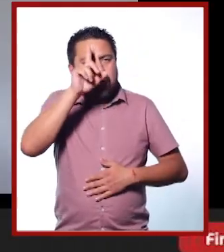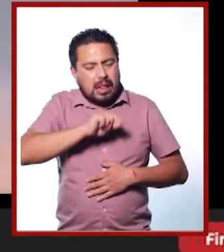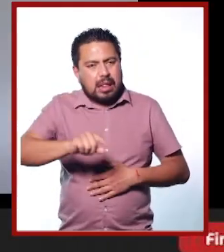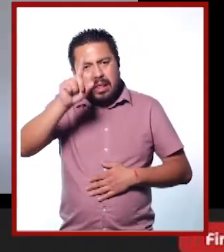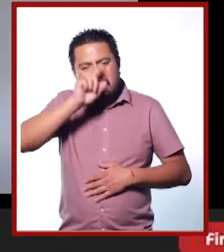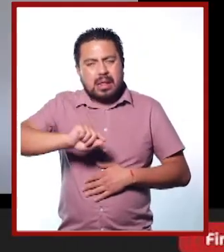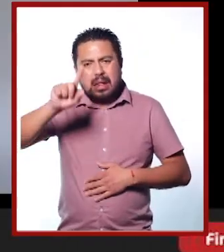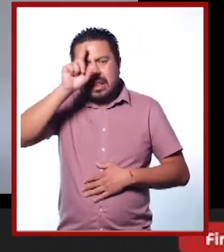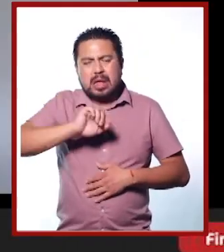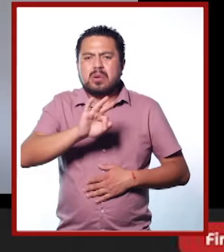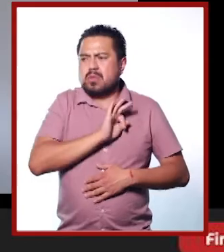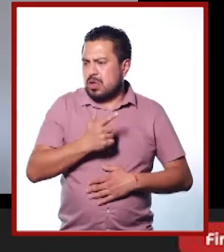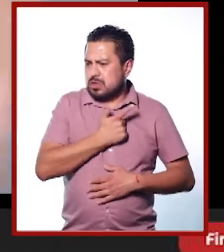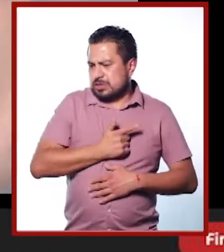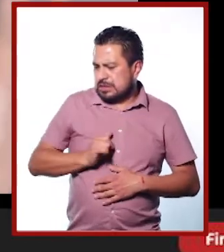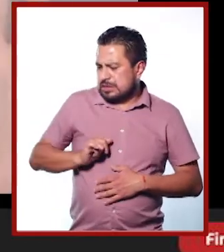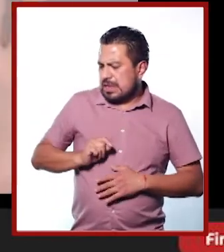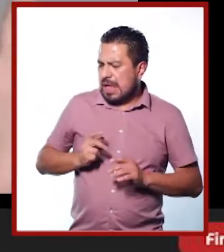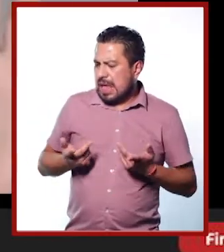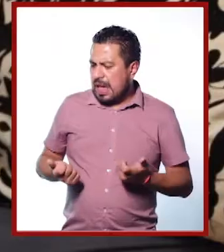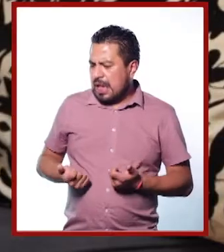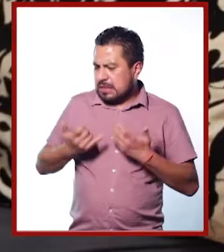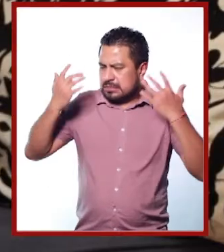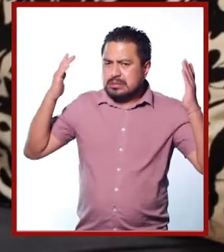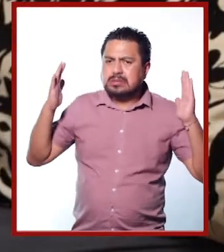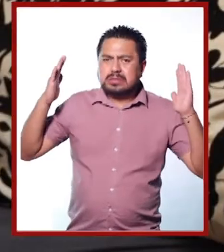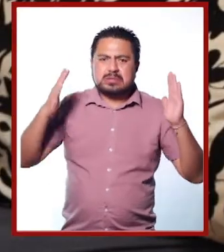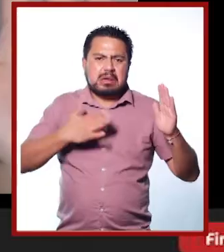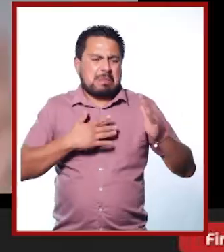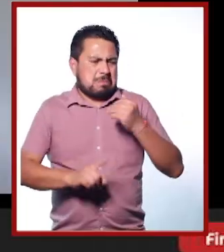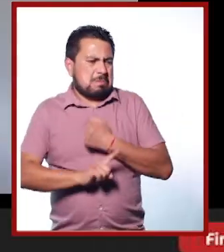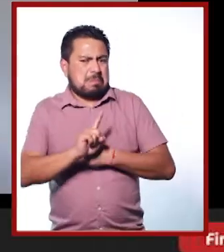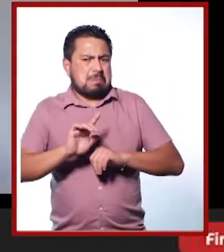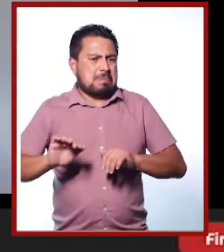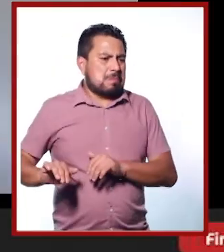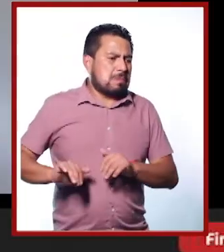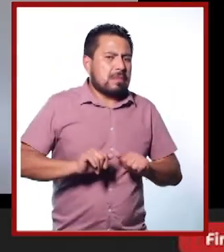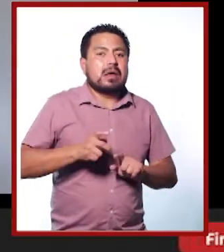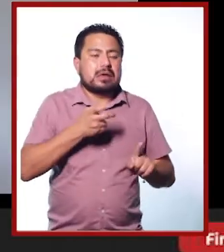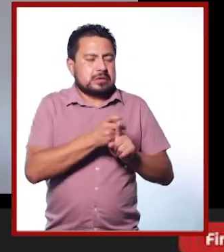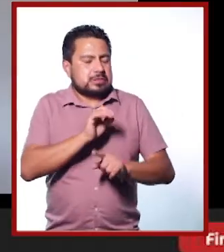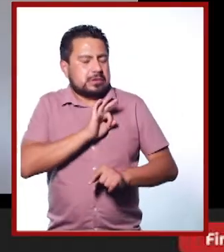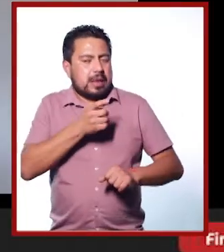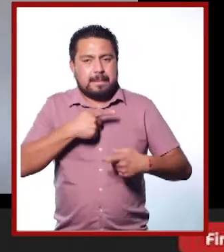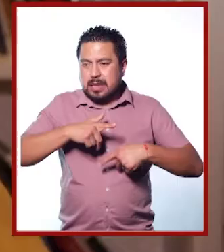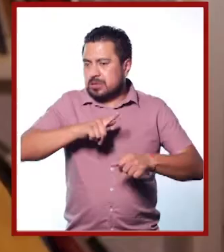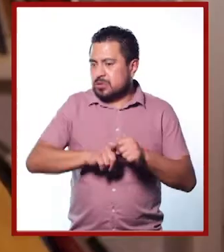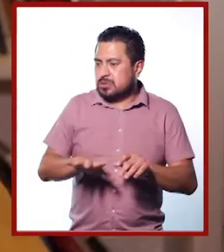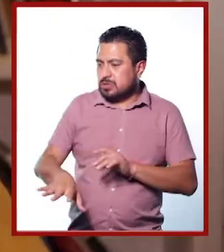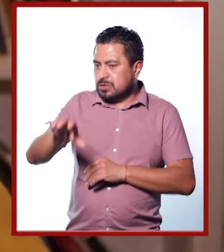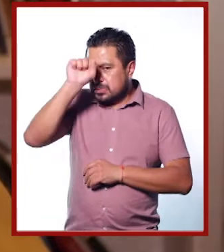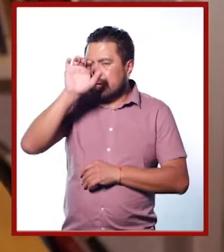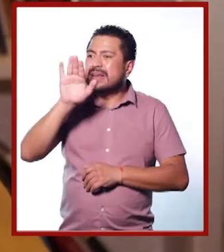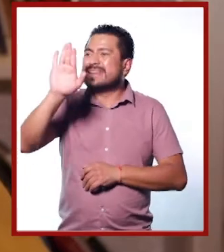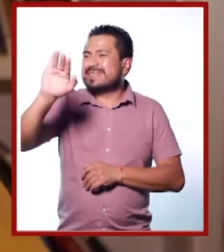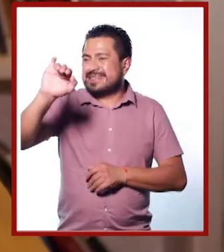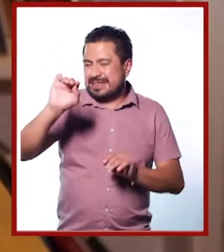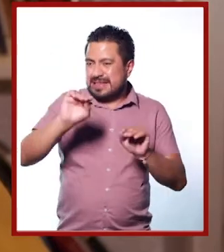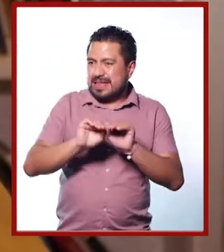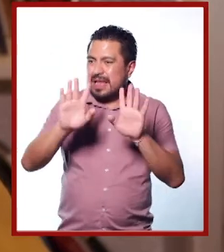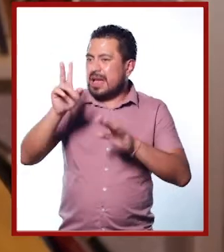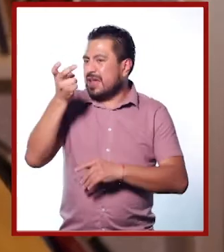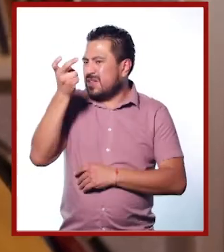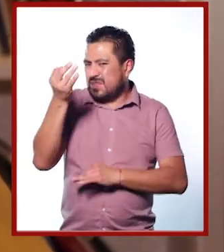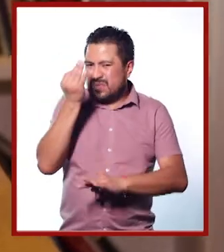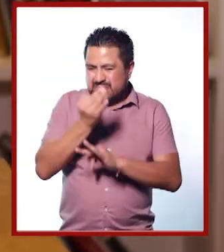está fallando y que pues, le puede gustar o no como soy, literalmente no es su problema, pero en ese momento sí me lo tomo personal. Claro. Maite, y